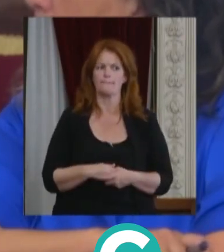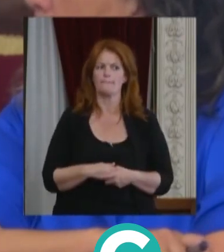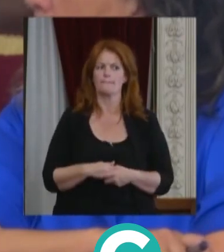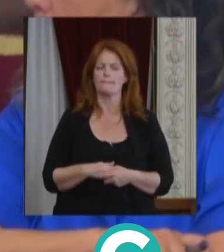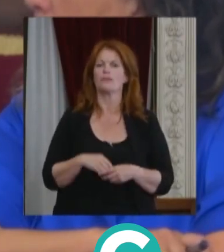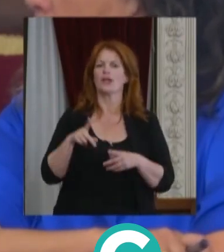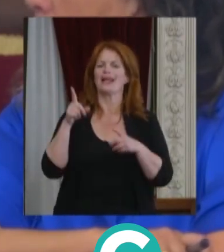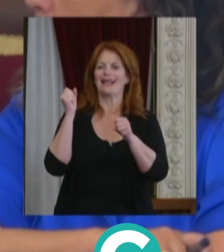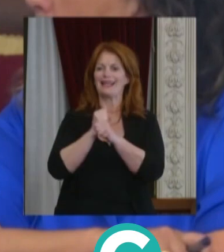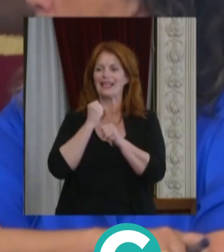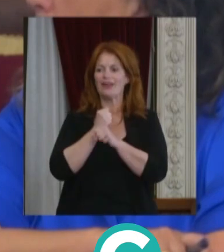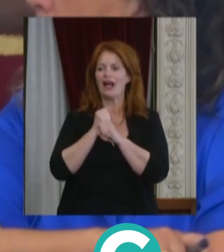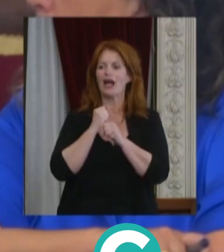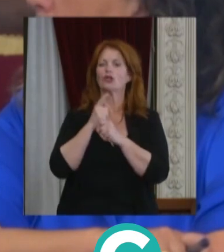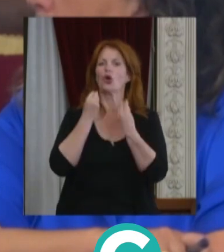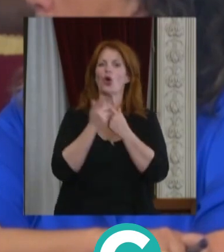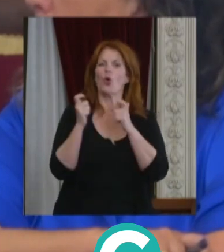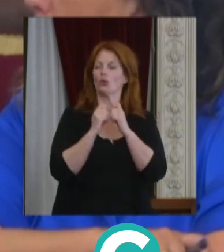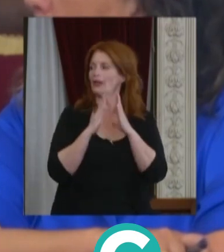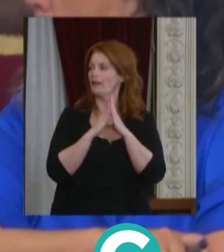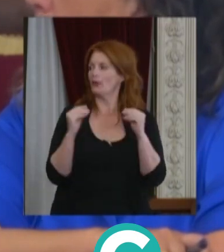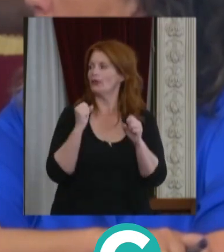Vaya usted trabajando con la Junta de Andalucía.